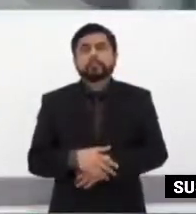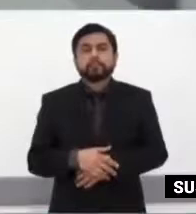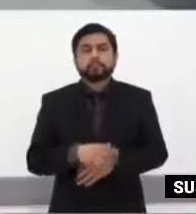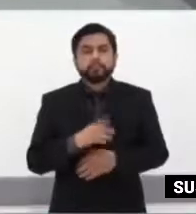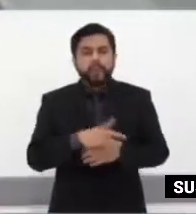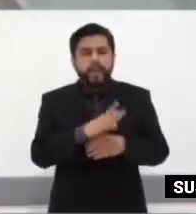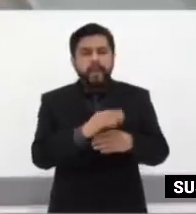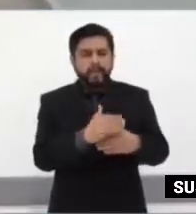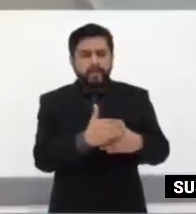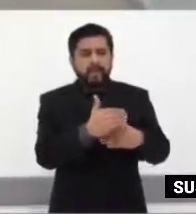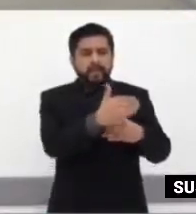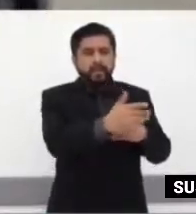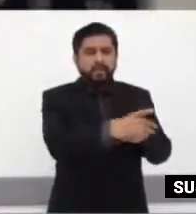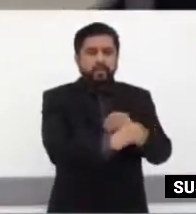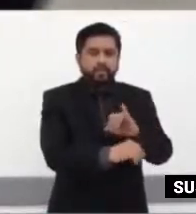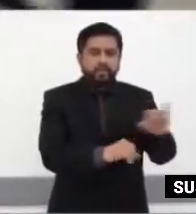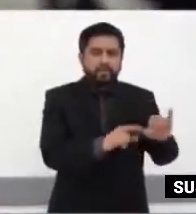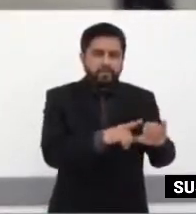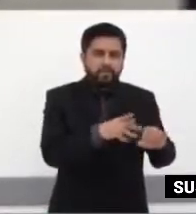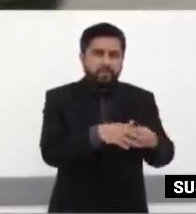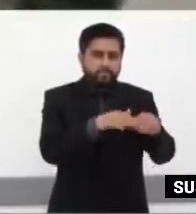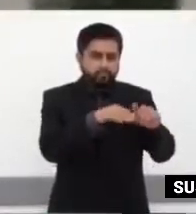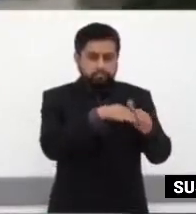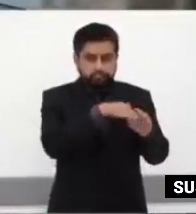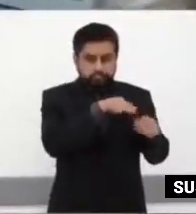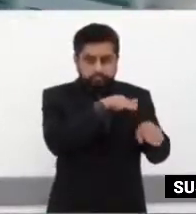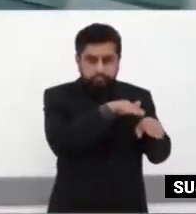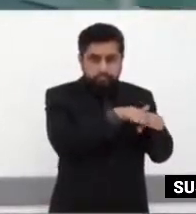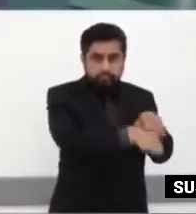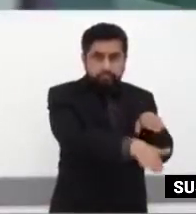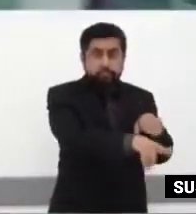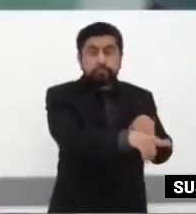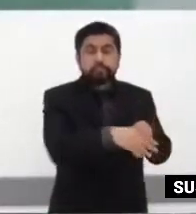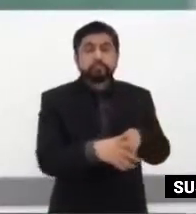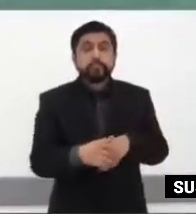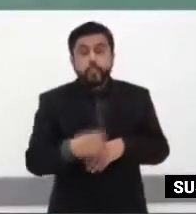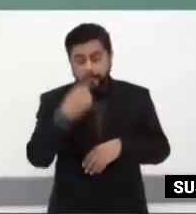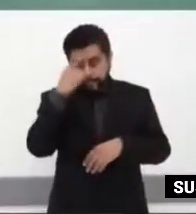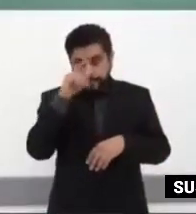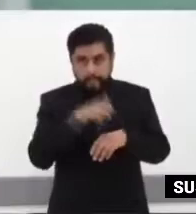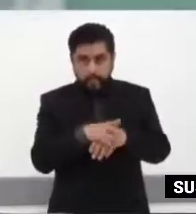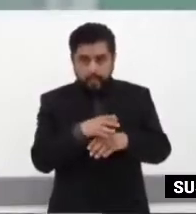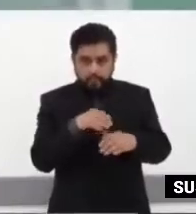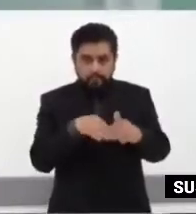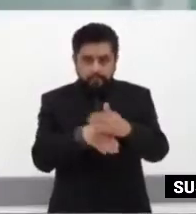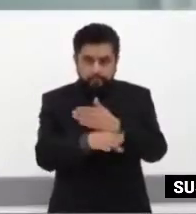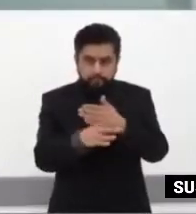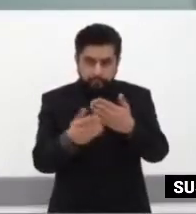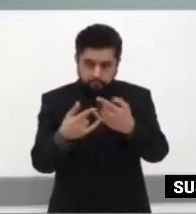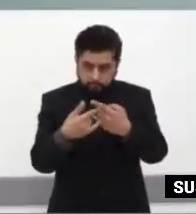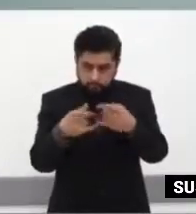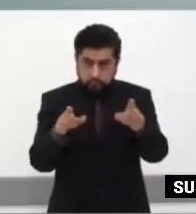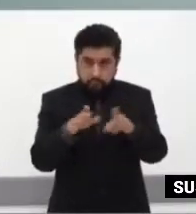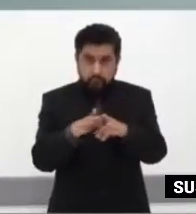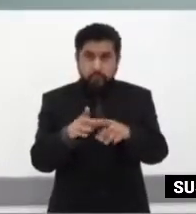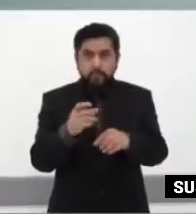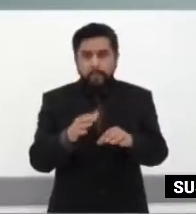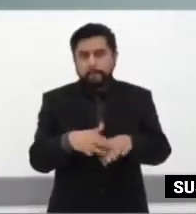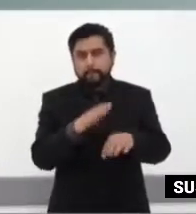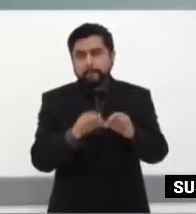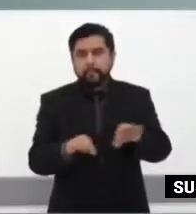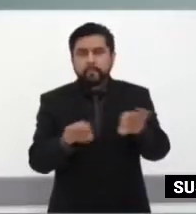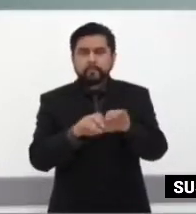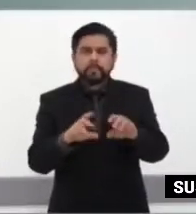la izquierda. Hay una rampa en donde va directamente hacia la entrada principal. Esto es en caso de que situaciones